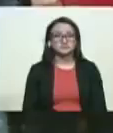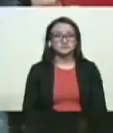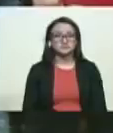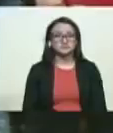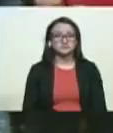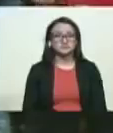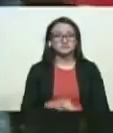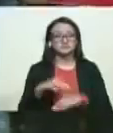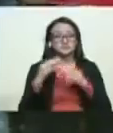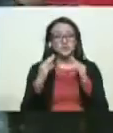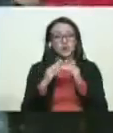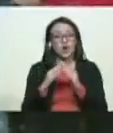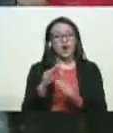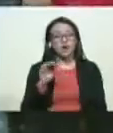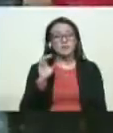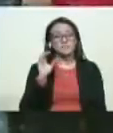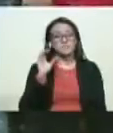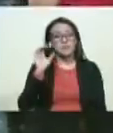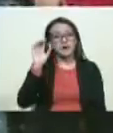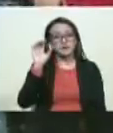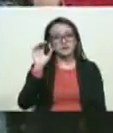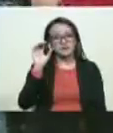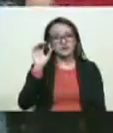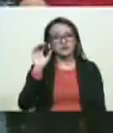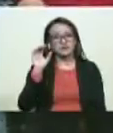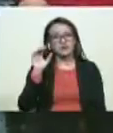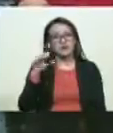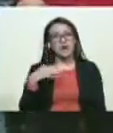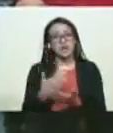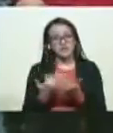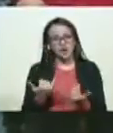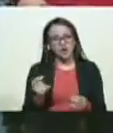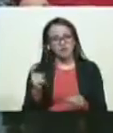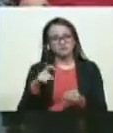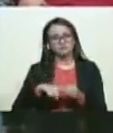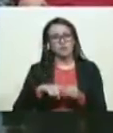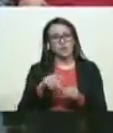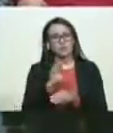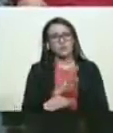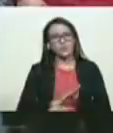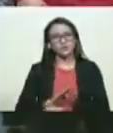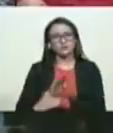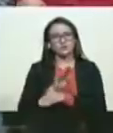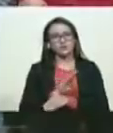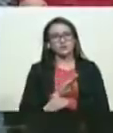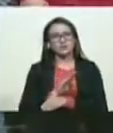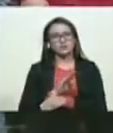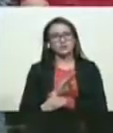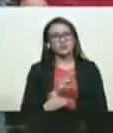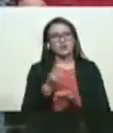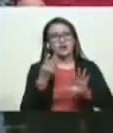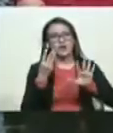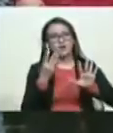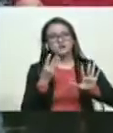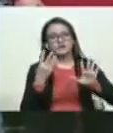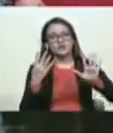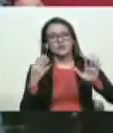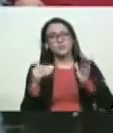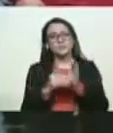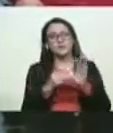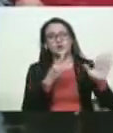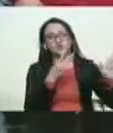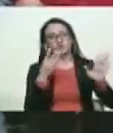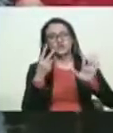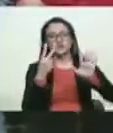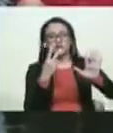hogares de la patria hasta ahora están incorporadas y protegidos 89 mil